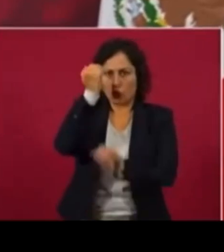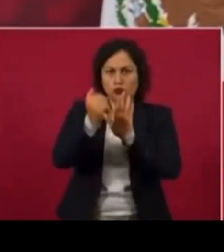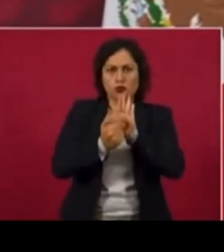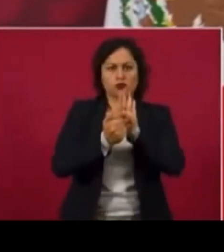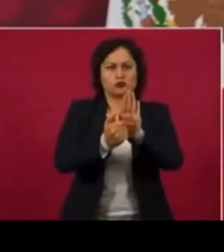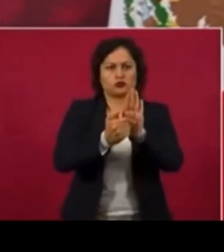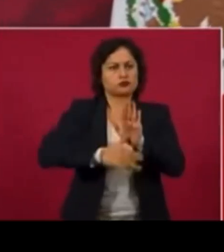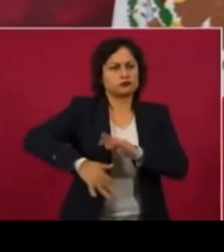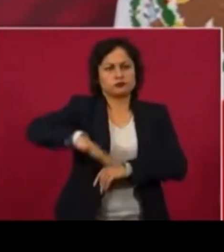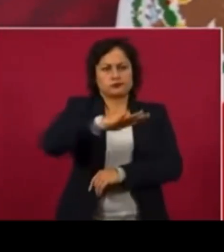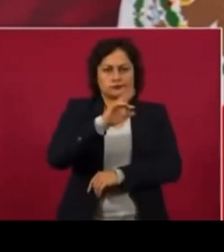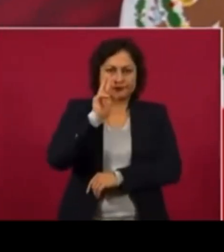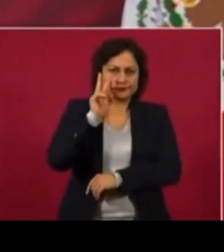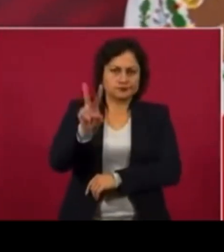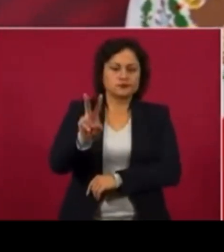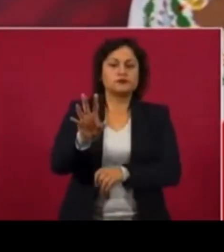es un